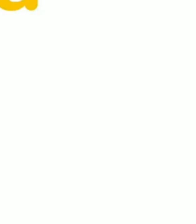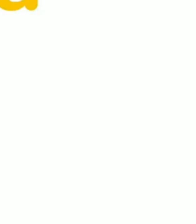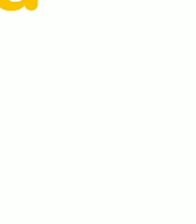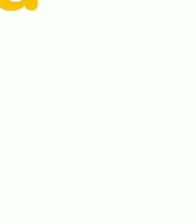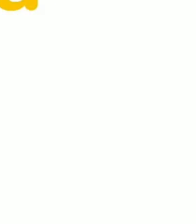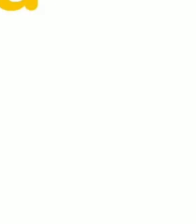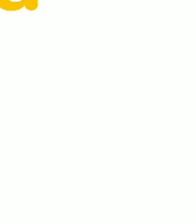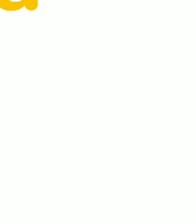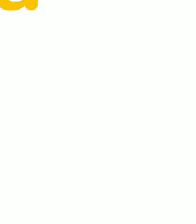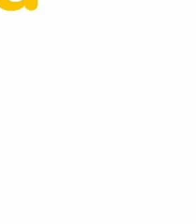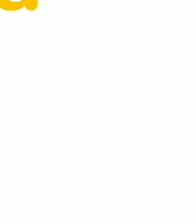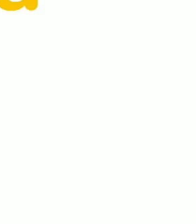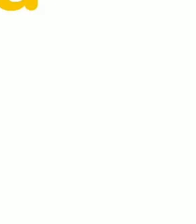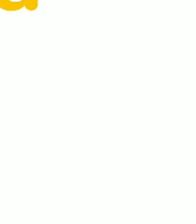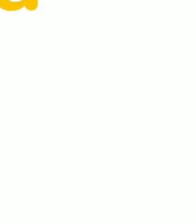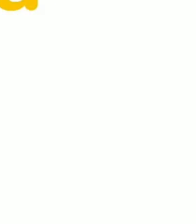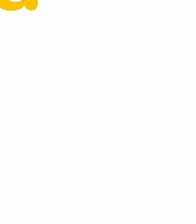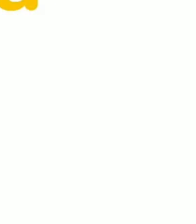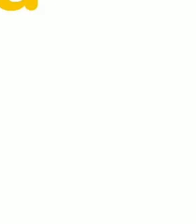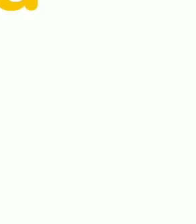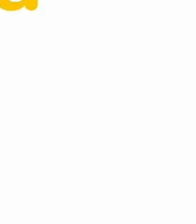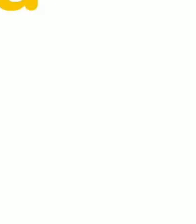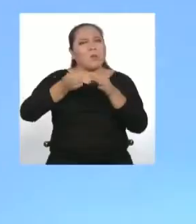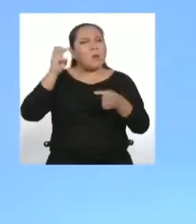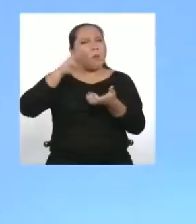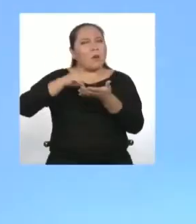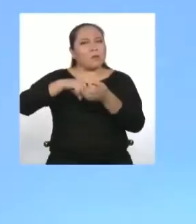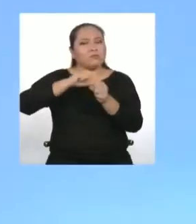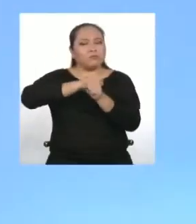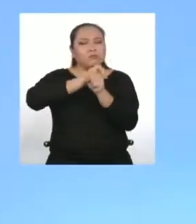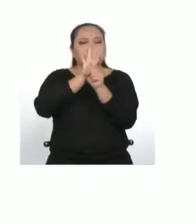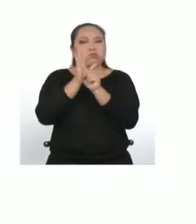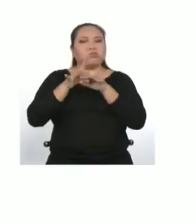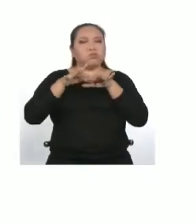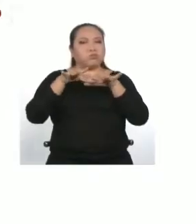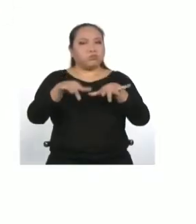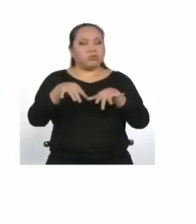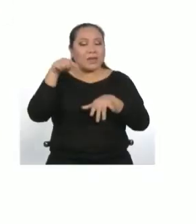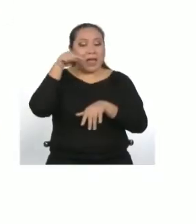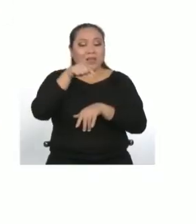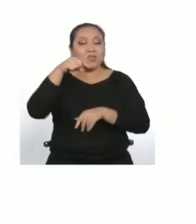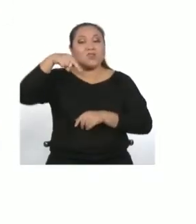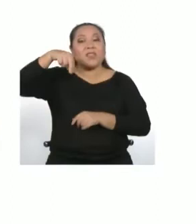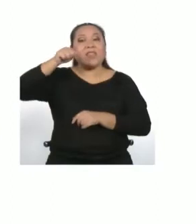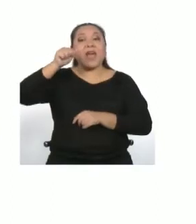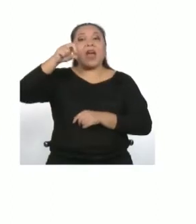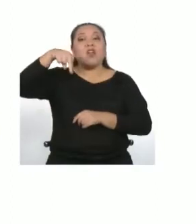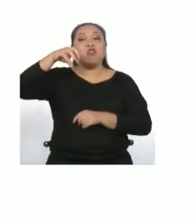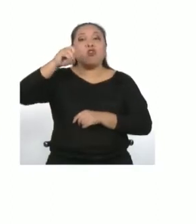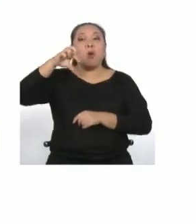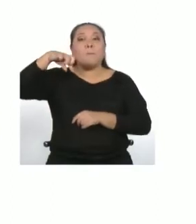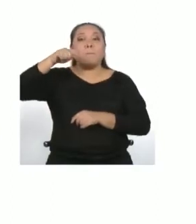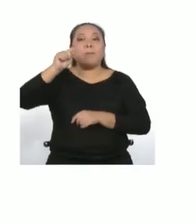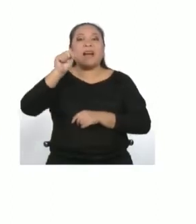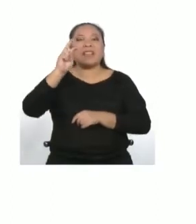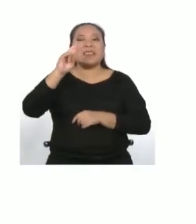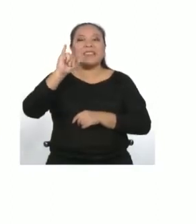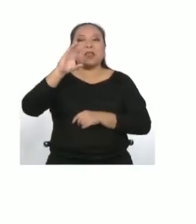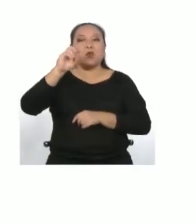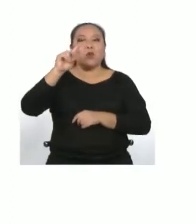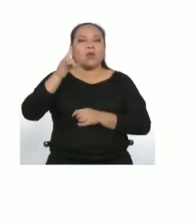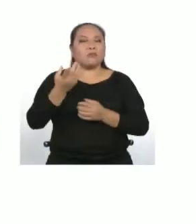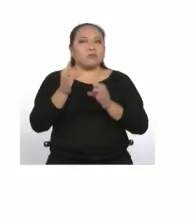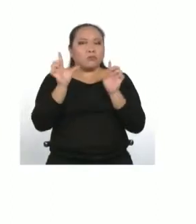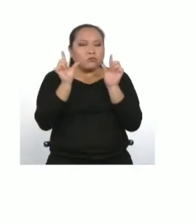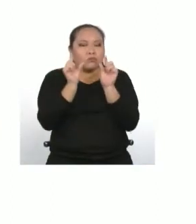Bien, estamos de vuelta. Hablemos un poco sobre el coronavirus. El coronavirus es una nanopartícula en la que el eslabón más débil es